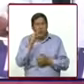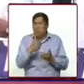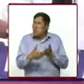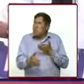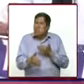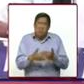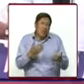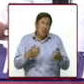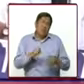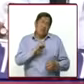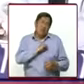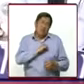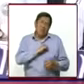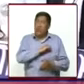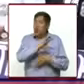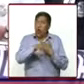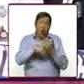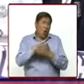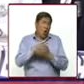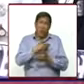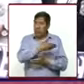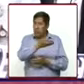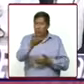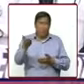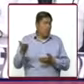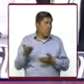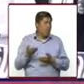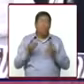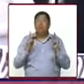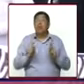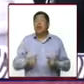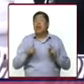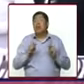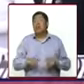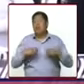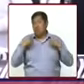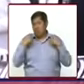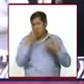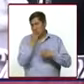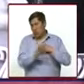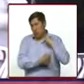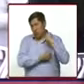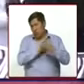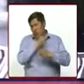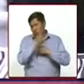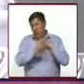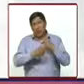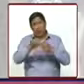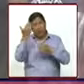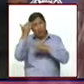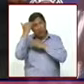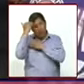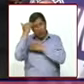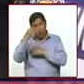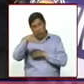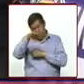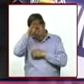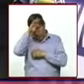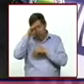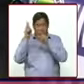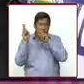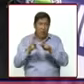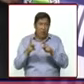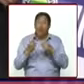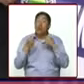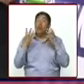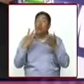para el bienestar de todo el personal, todas las personas que han sufrido en el oriente boliviano. Muchos de los